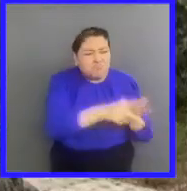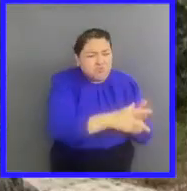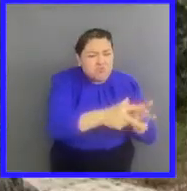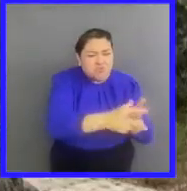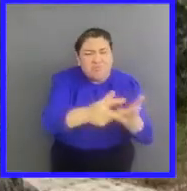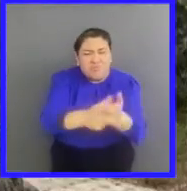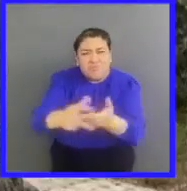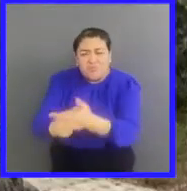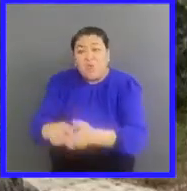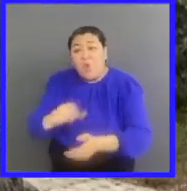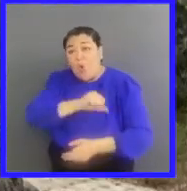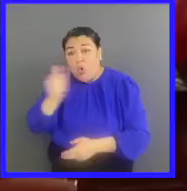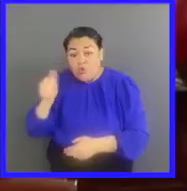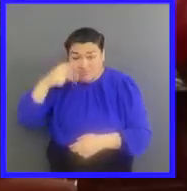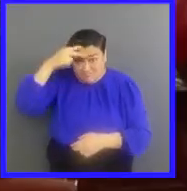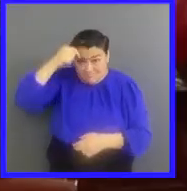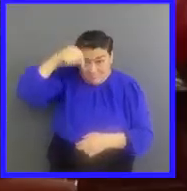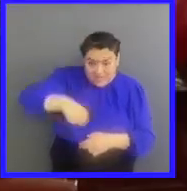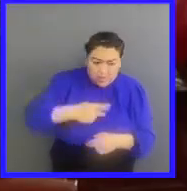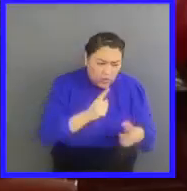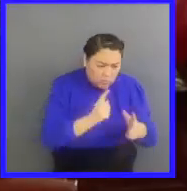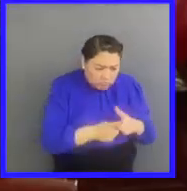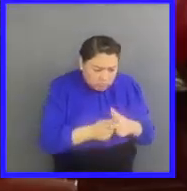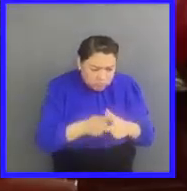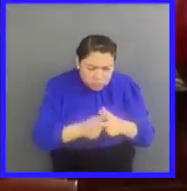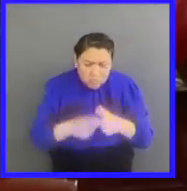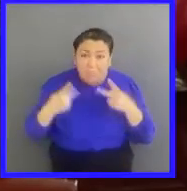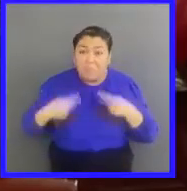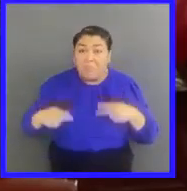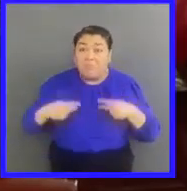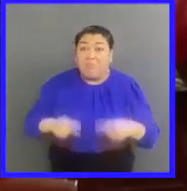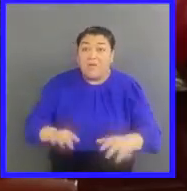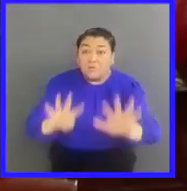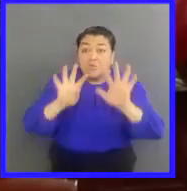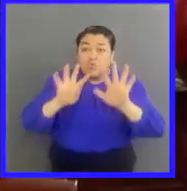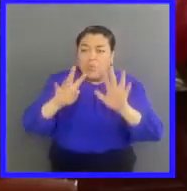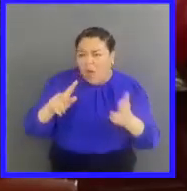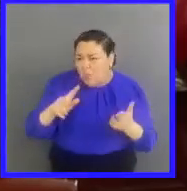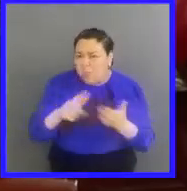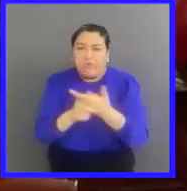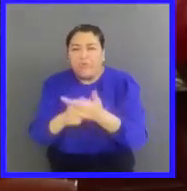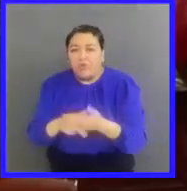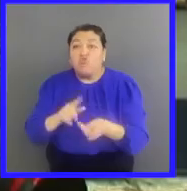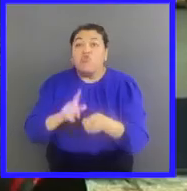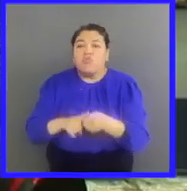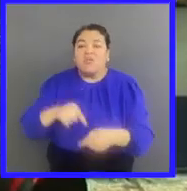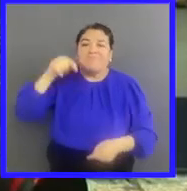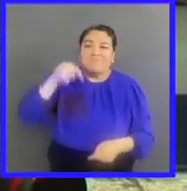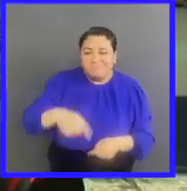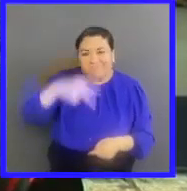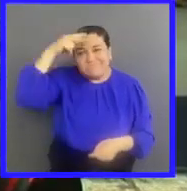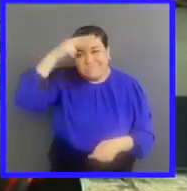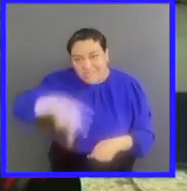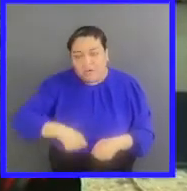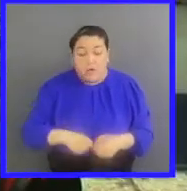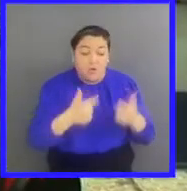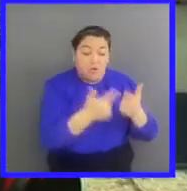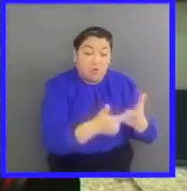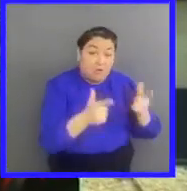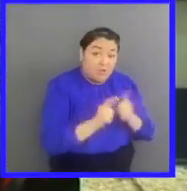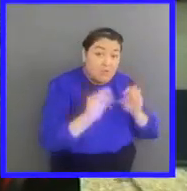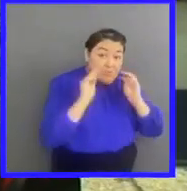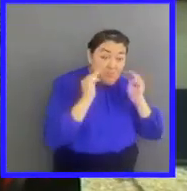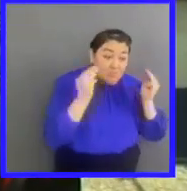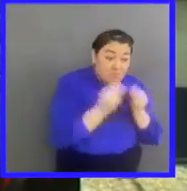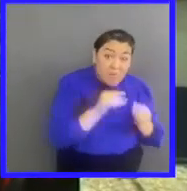Fronteras contabilizó que a 9 periodistas se les arrebató la vida en el presente año. El crimen organizado es responsable de